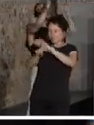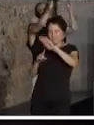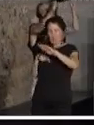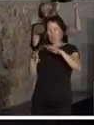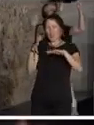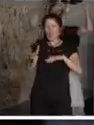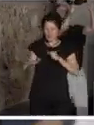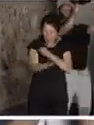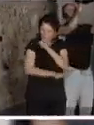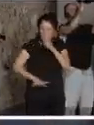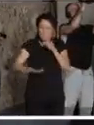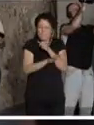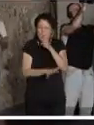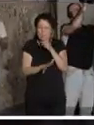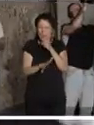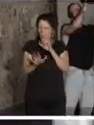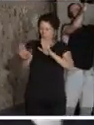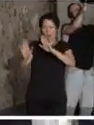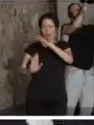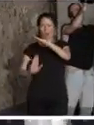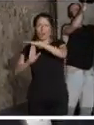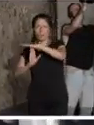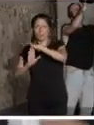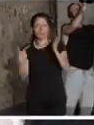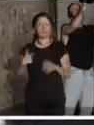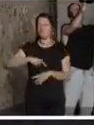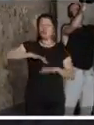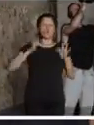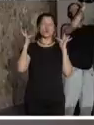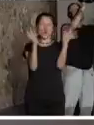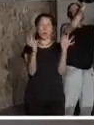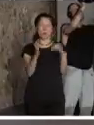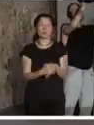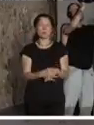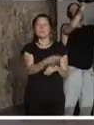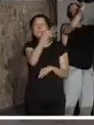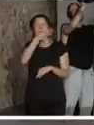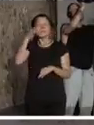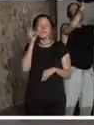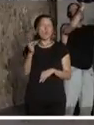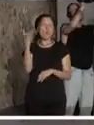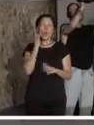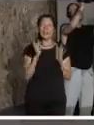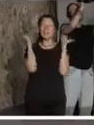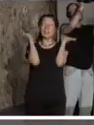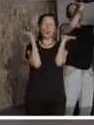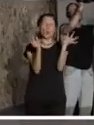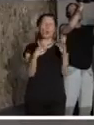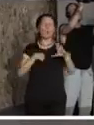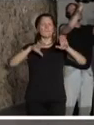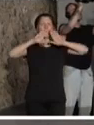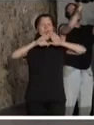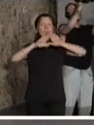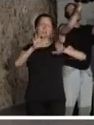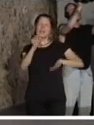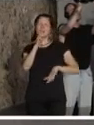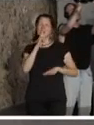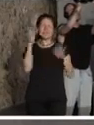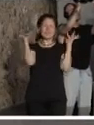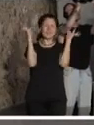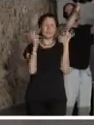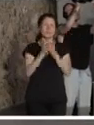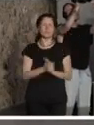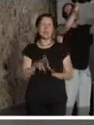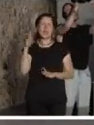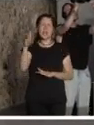un derecho fundamental como es el derecho al aborto nunca más silencio de las de las feministas frente a